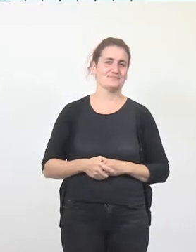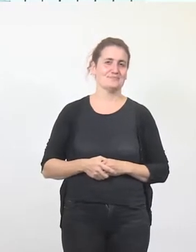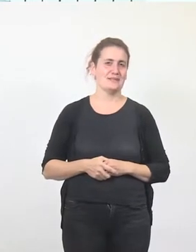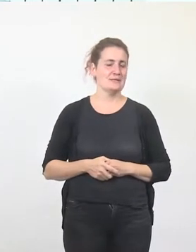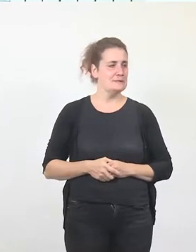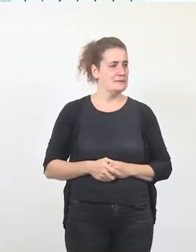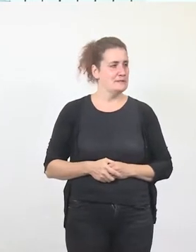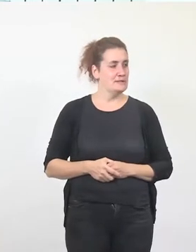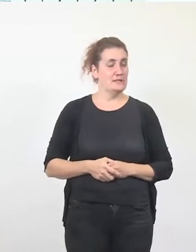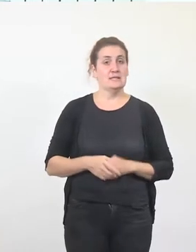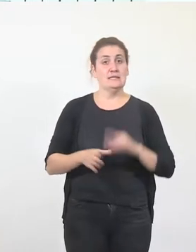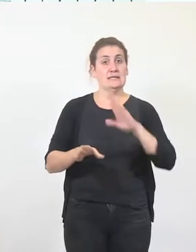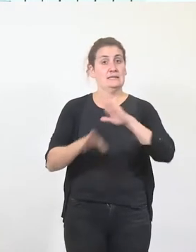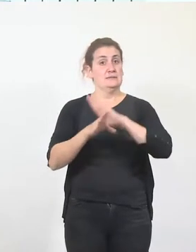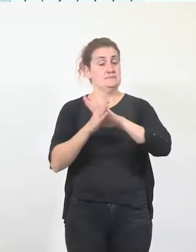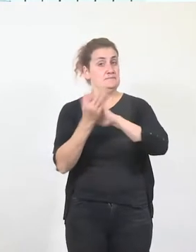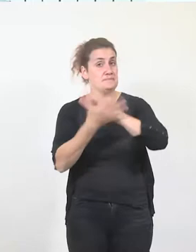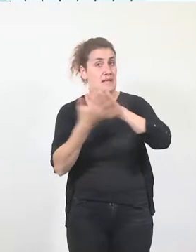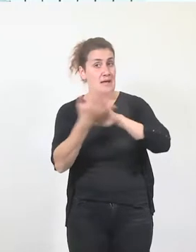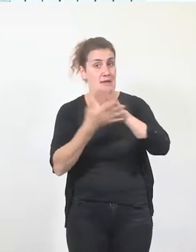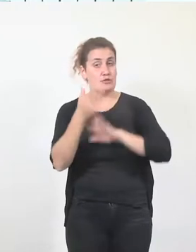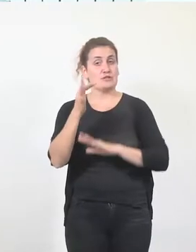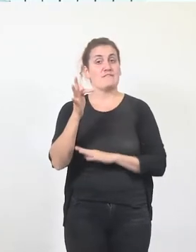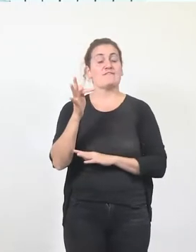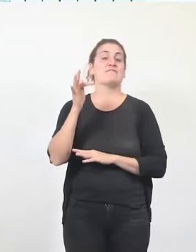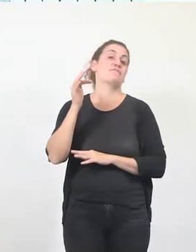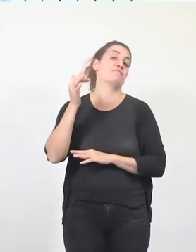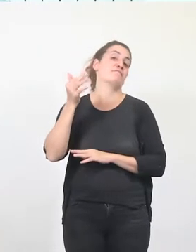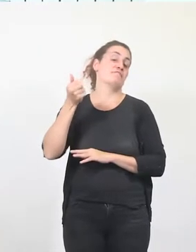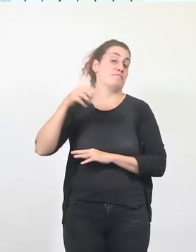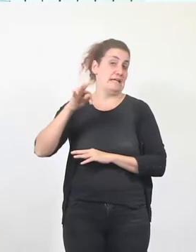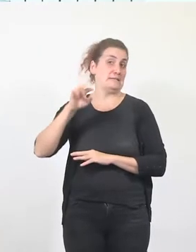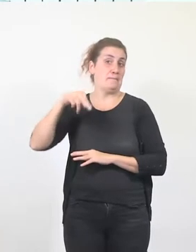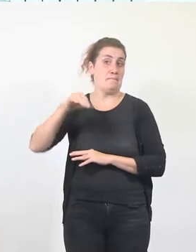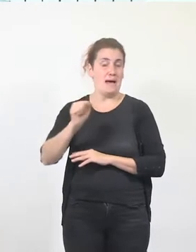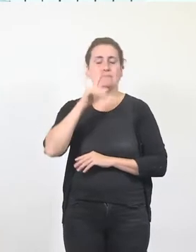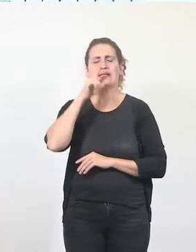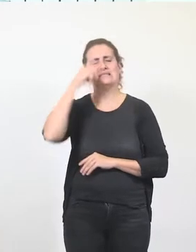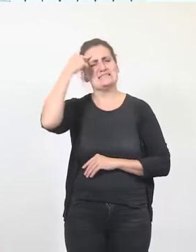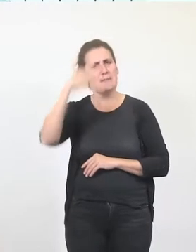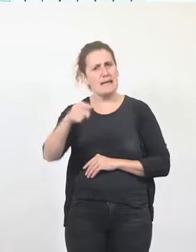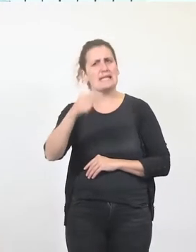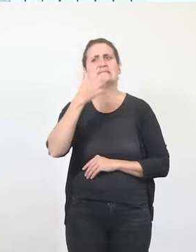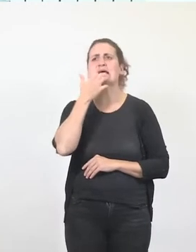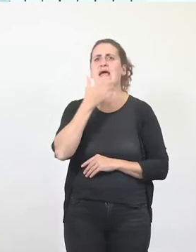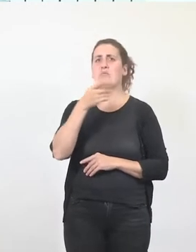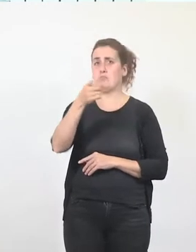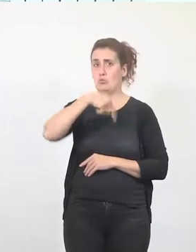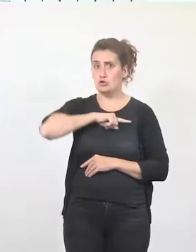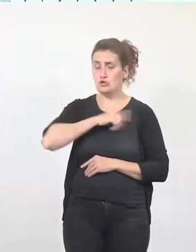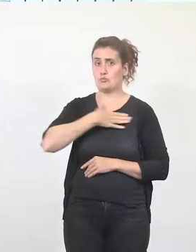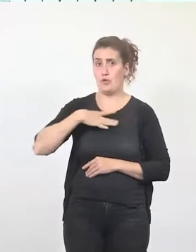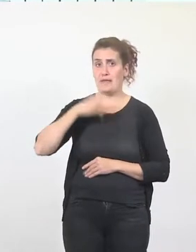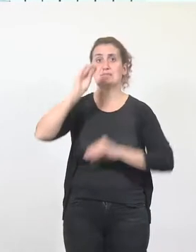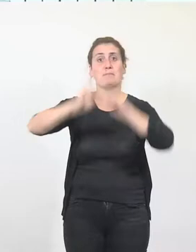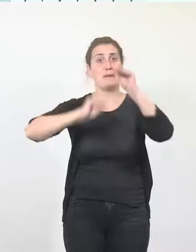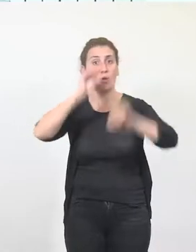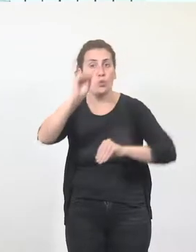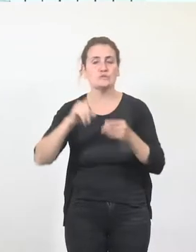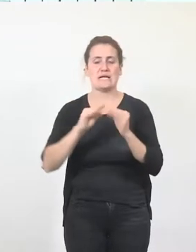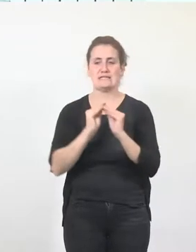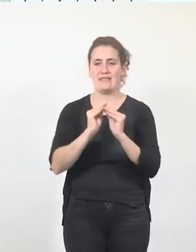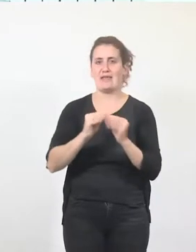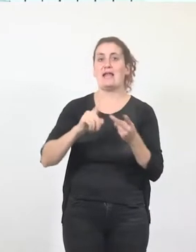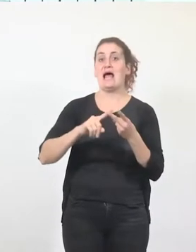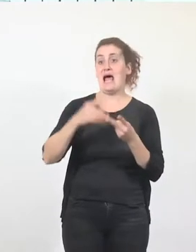meses. Continuamos hablando con Fatma, pero ya sabéis que tenéis siempre posibilidad de consultar y de hacer